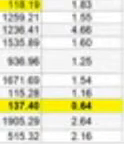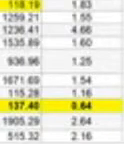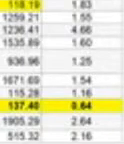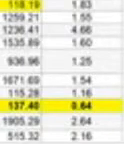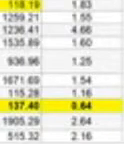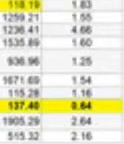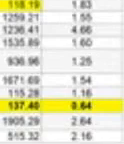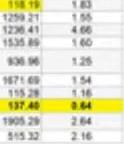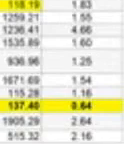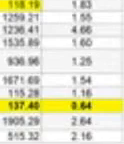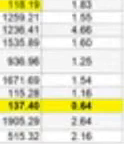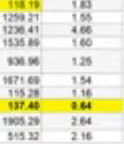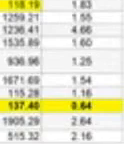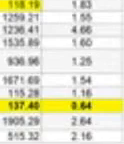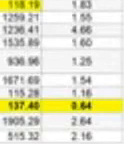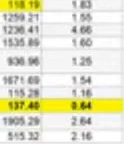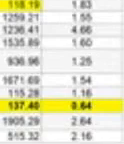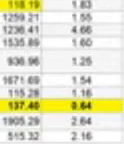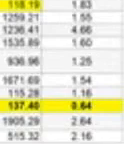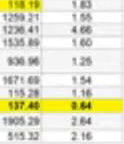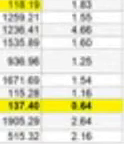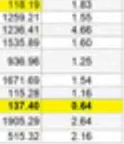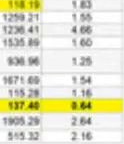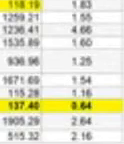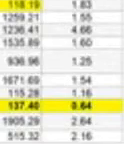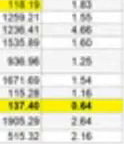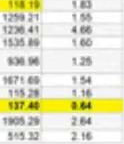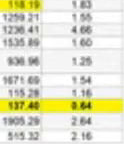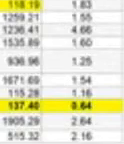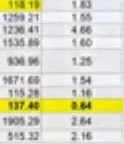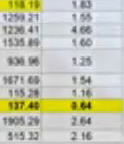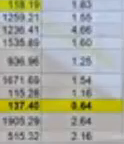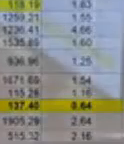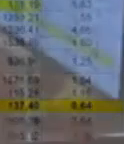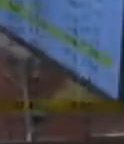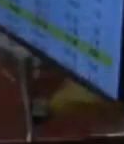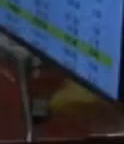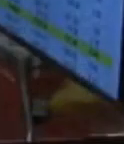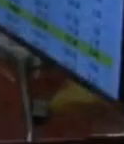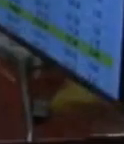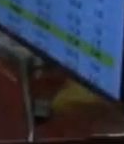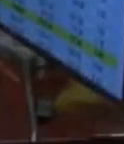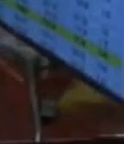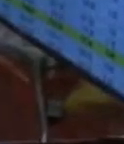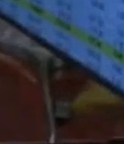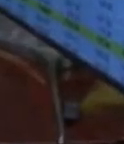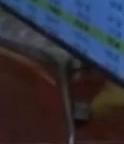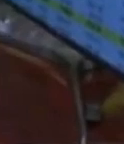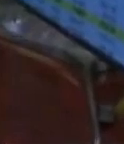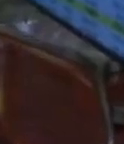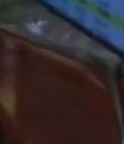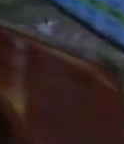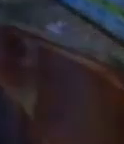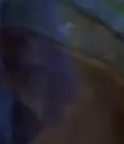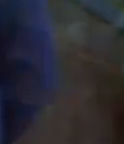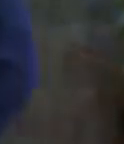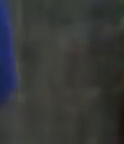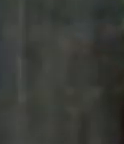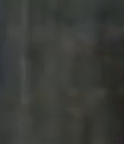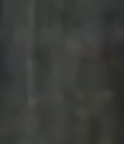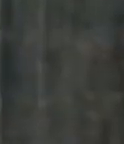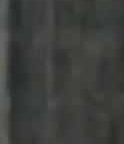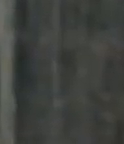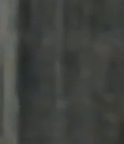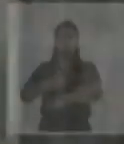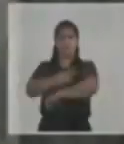mayoría de ellos, tienen situaciones económicas más robustas que las nuestras y ninguno está bloqueado. Y